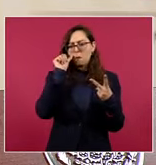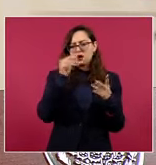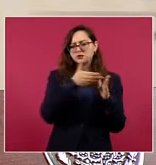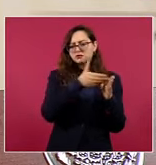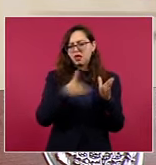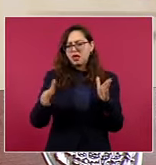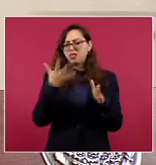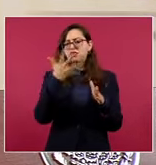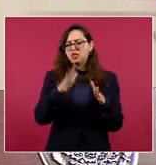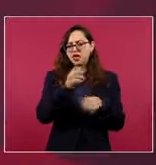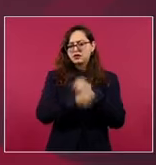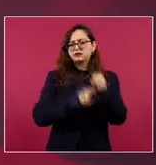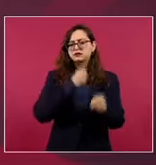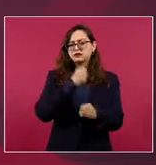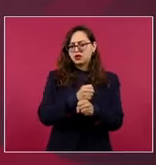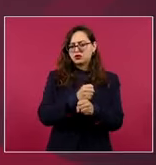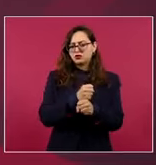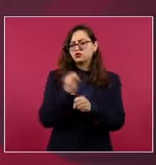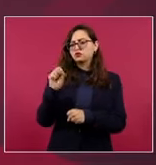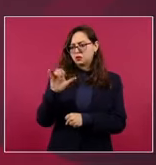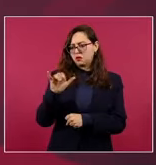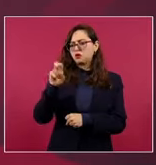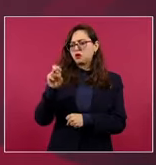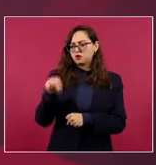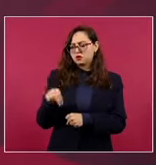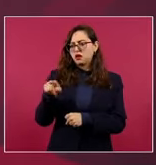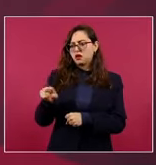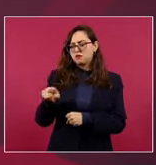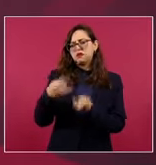Después del triunfo de la República sobre